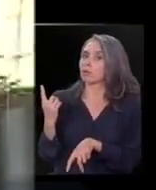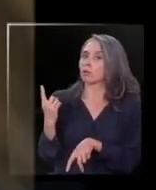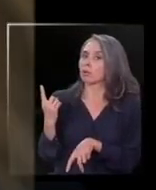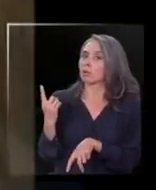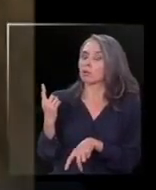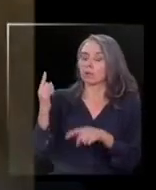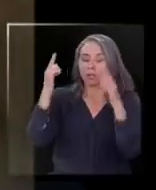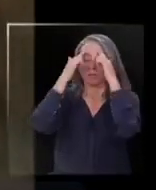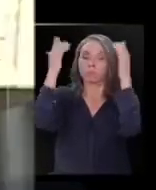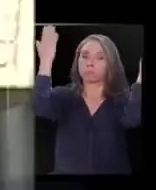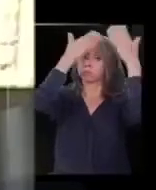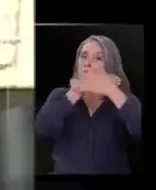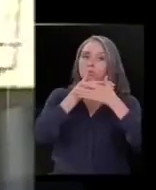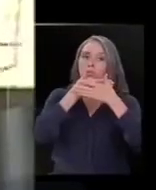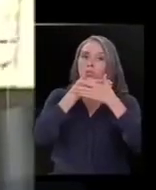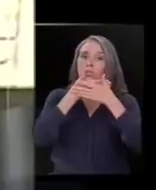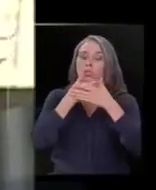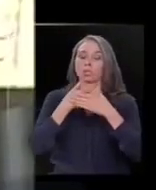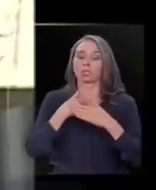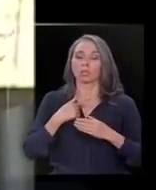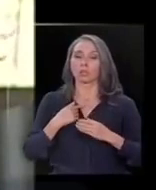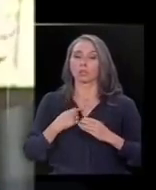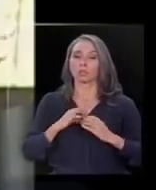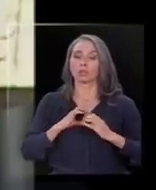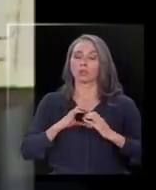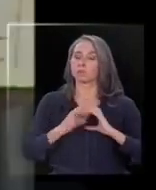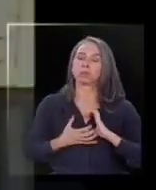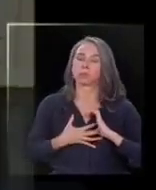me borré. Ahí algo se quebró en mí.